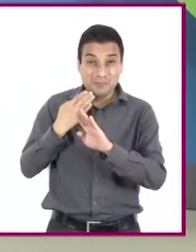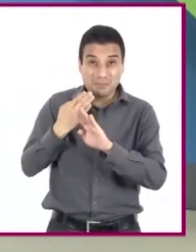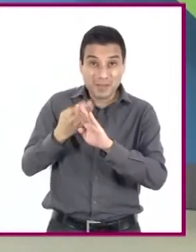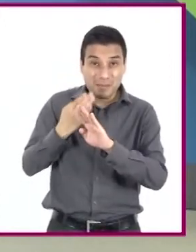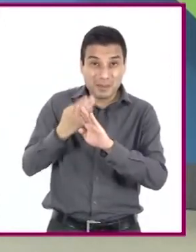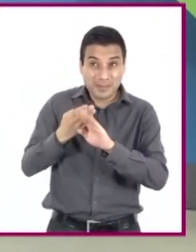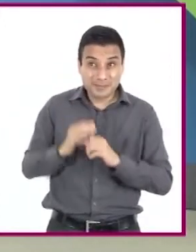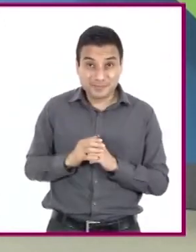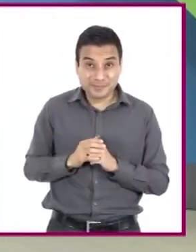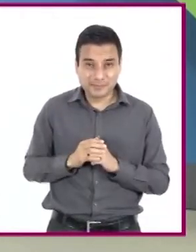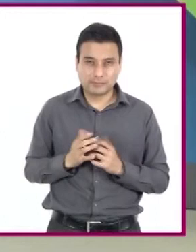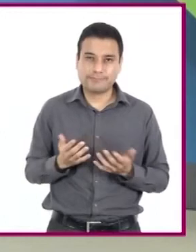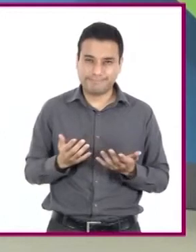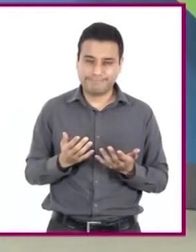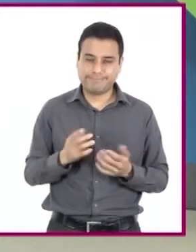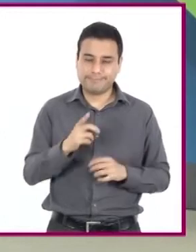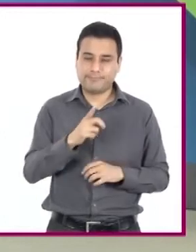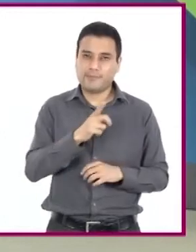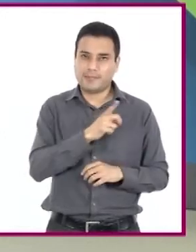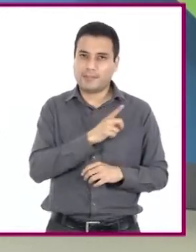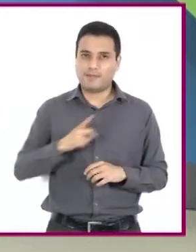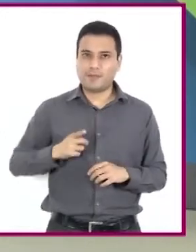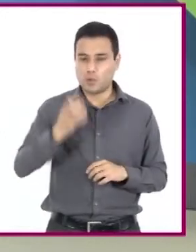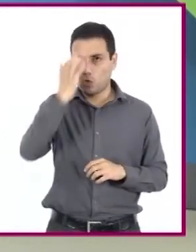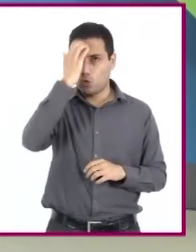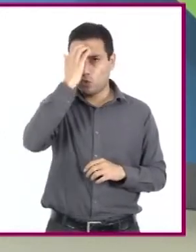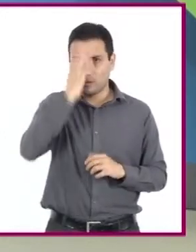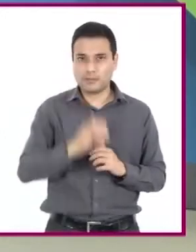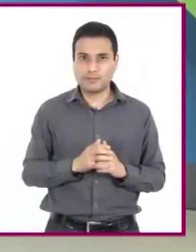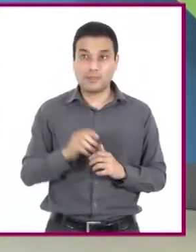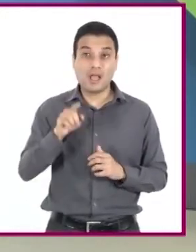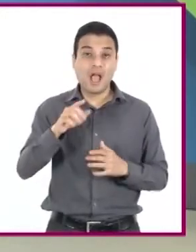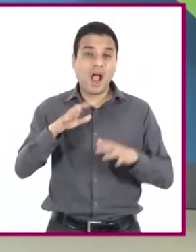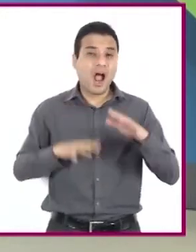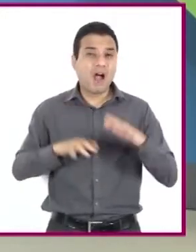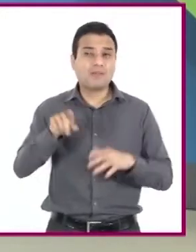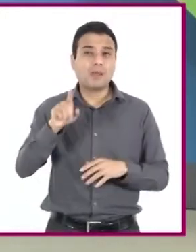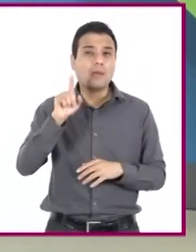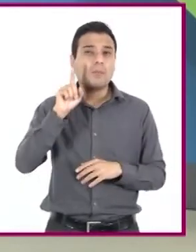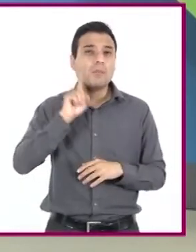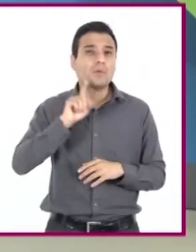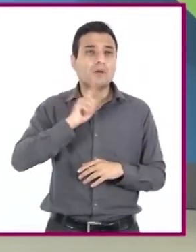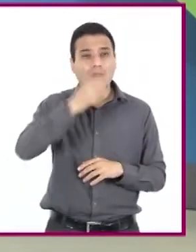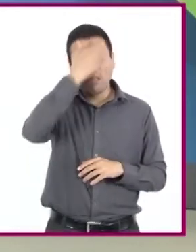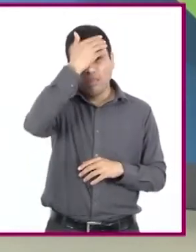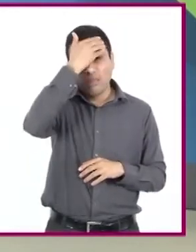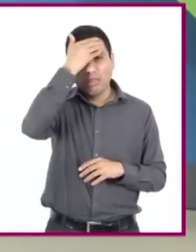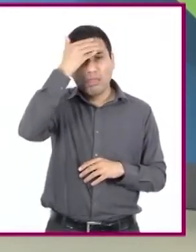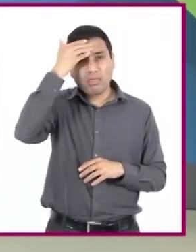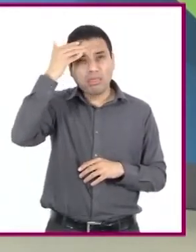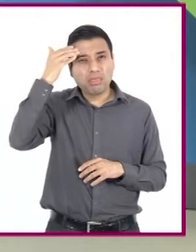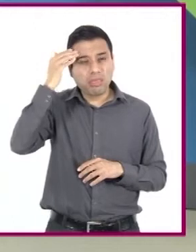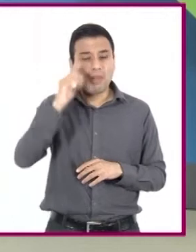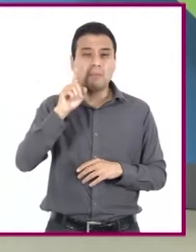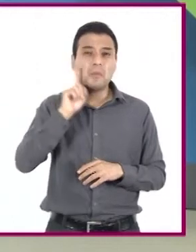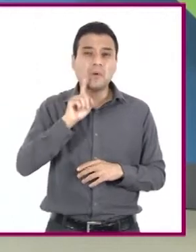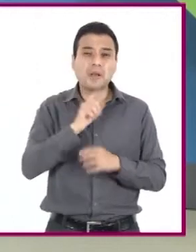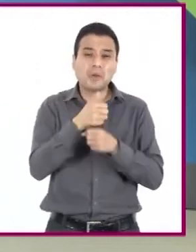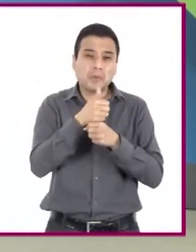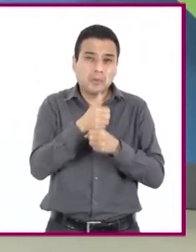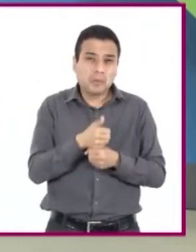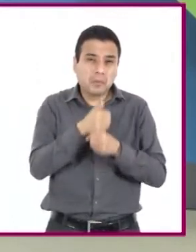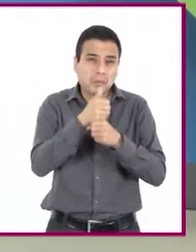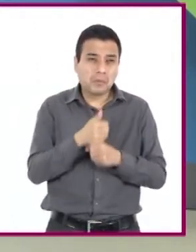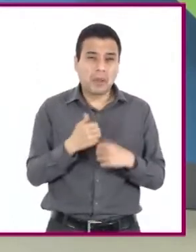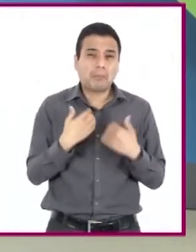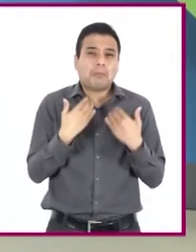difícil de asumir. Las víctimas no lo reconocen con facilidad. Los victimarios, además, suelen ejercer